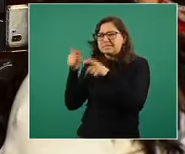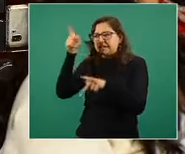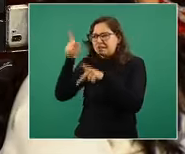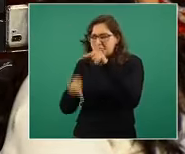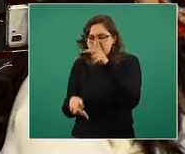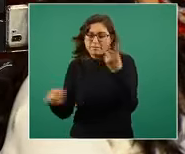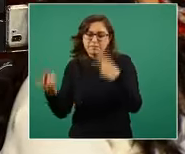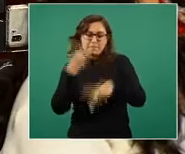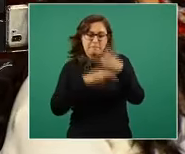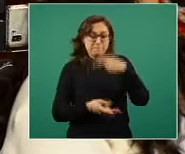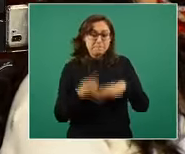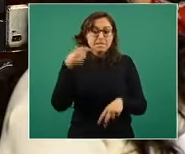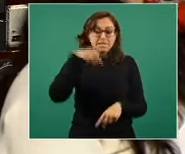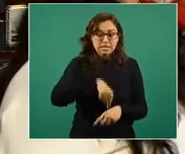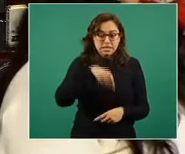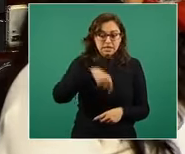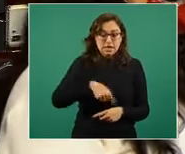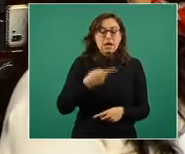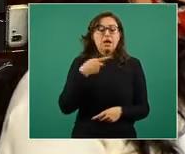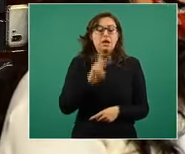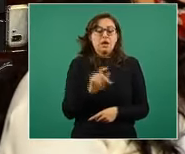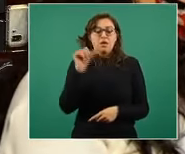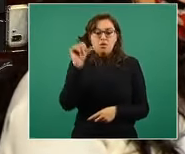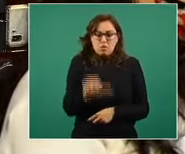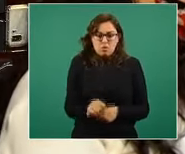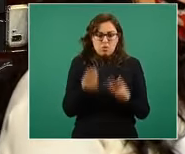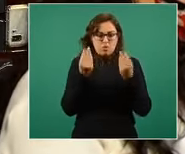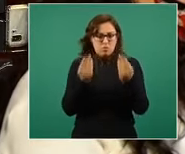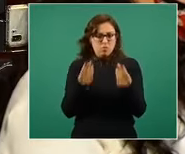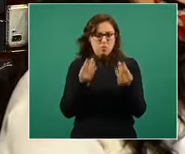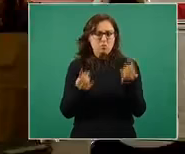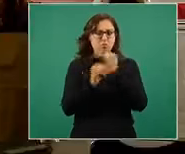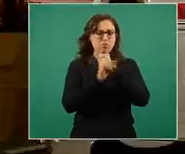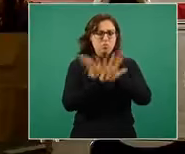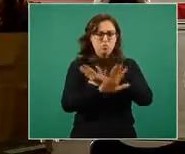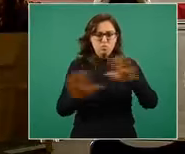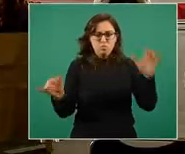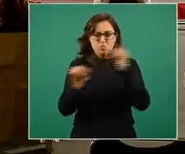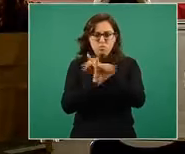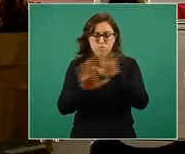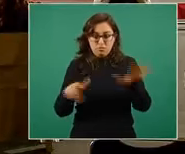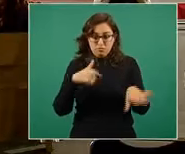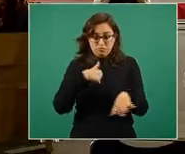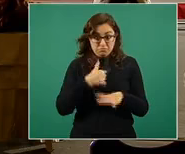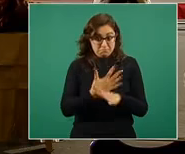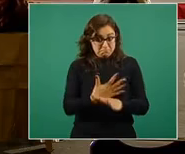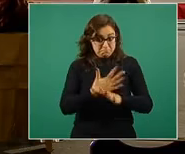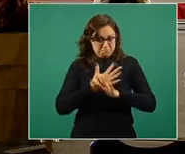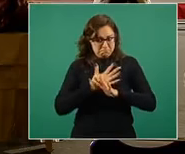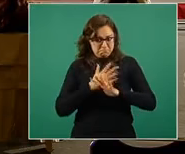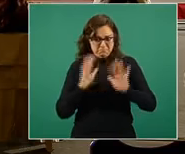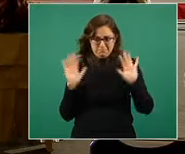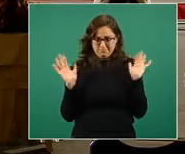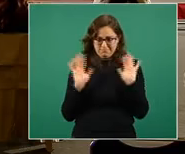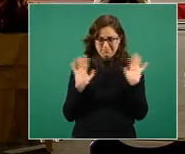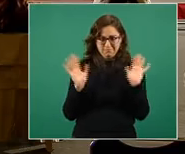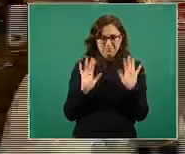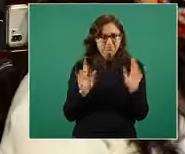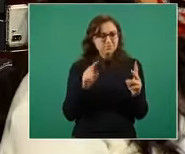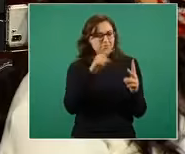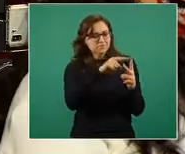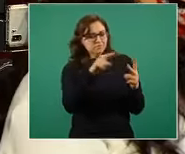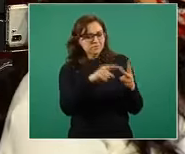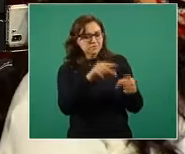veía muchas notas en donde, no lo digo yo, textual lo dicen dos médicos